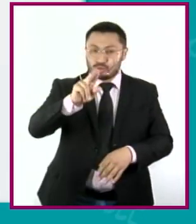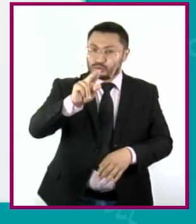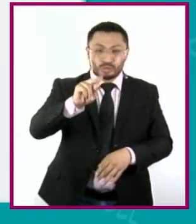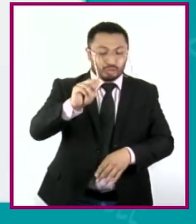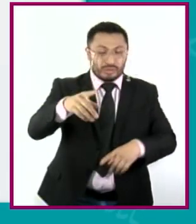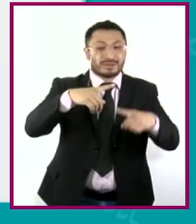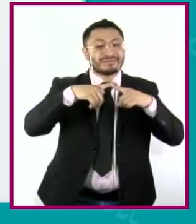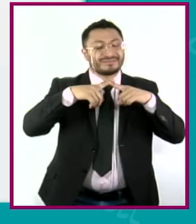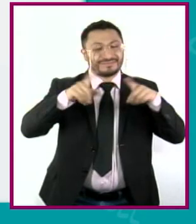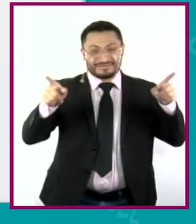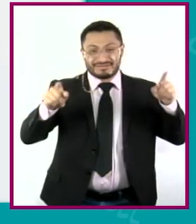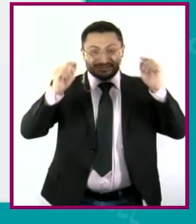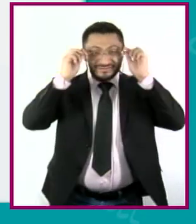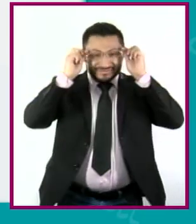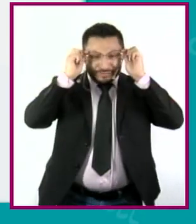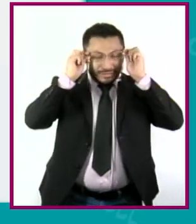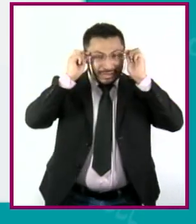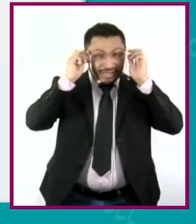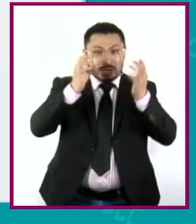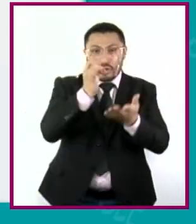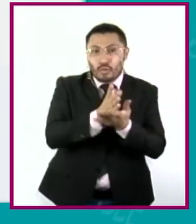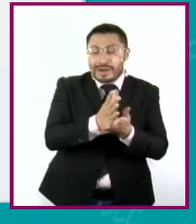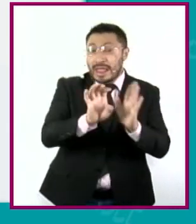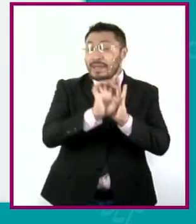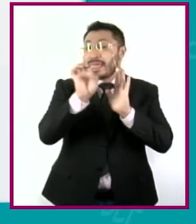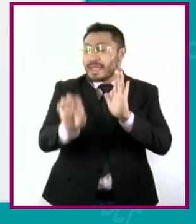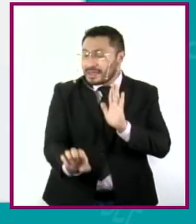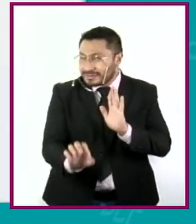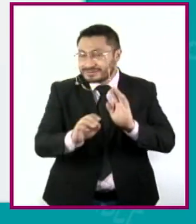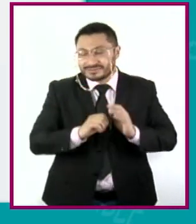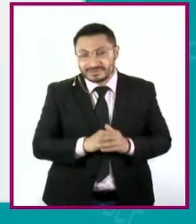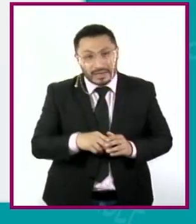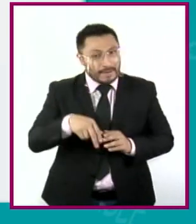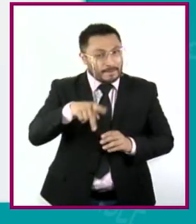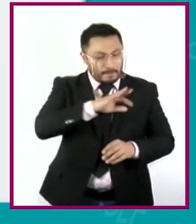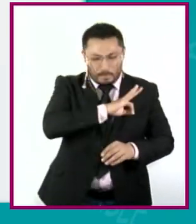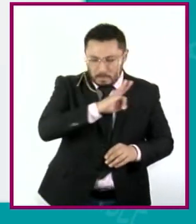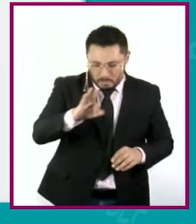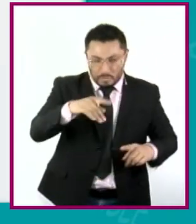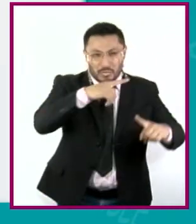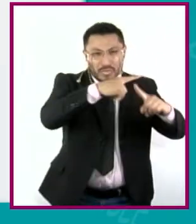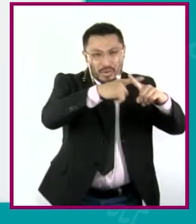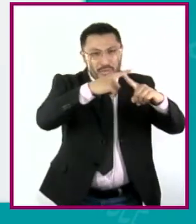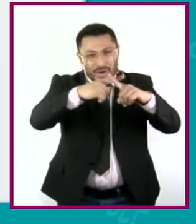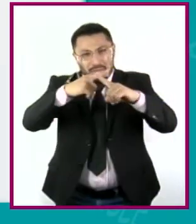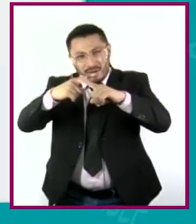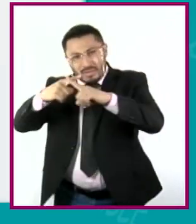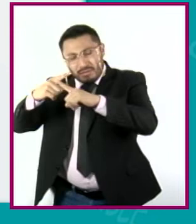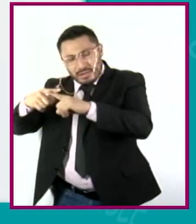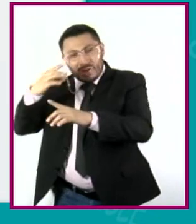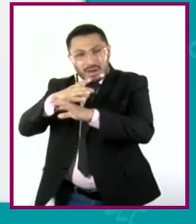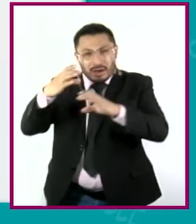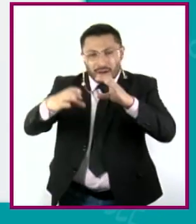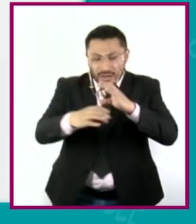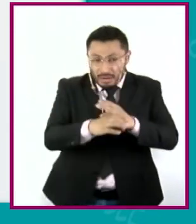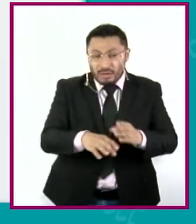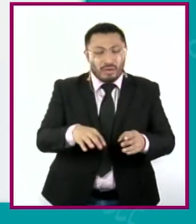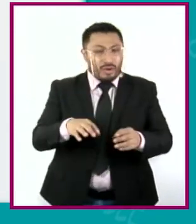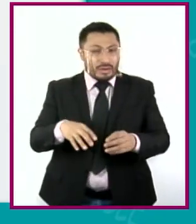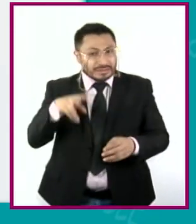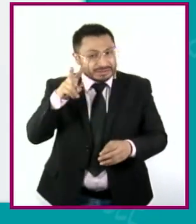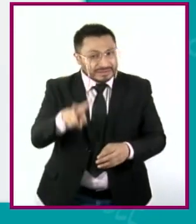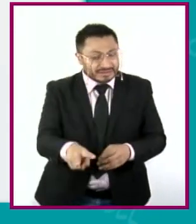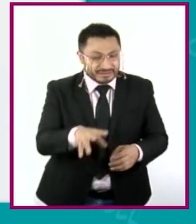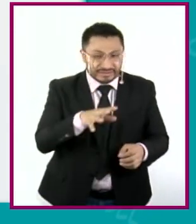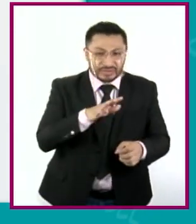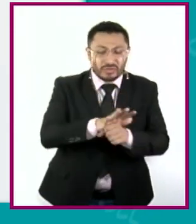acostumbrados. Es un ejemplo de que se puede hacer, pero se pueden multiplicar un montón de cosas. Realmente lo que se